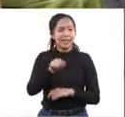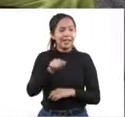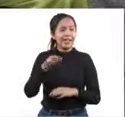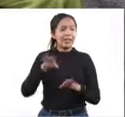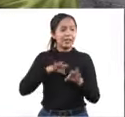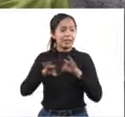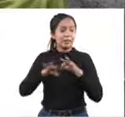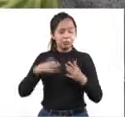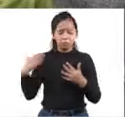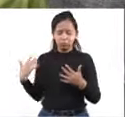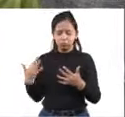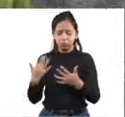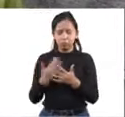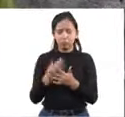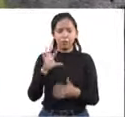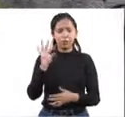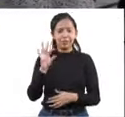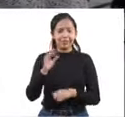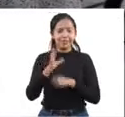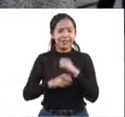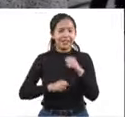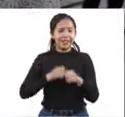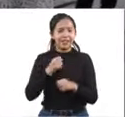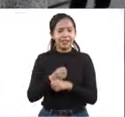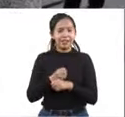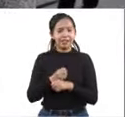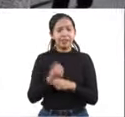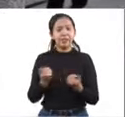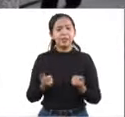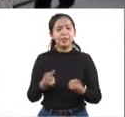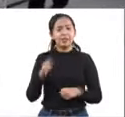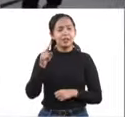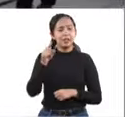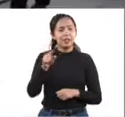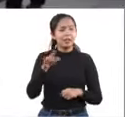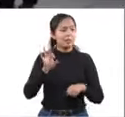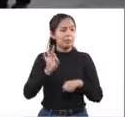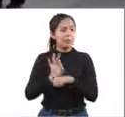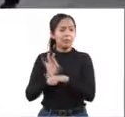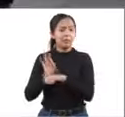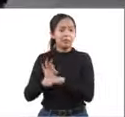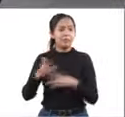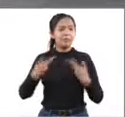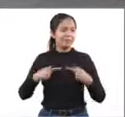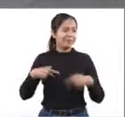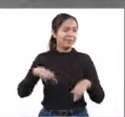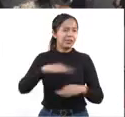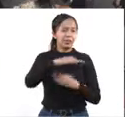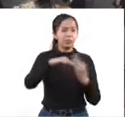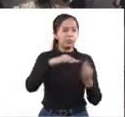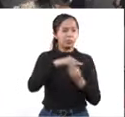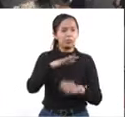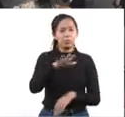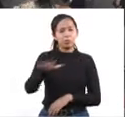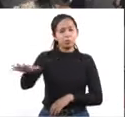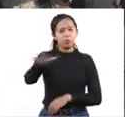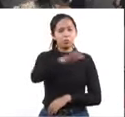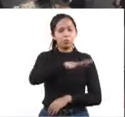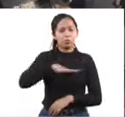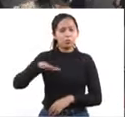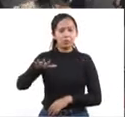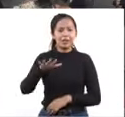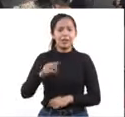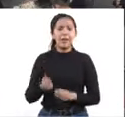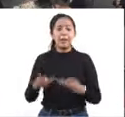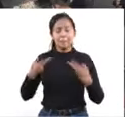de carrera, adquiriendo grandes victorias para beneficio de nuestra sociedad. Descrito como una